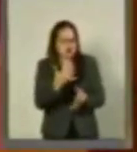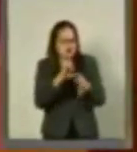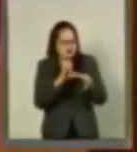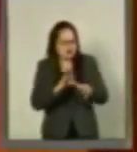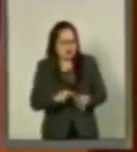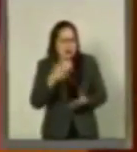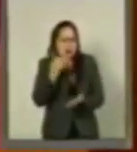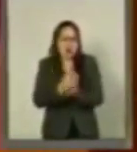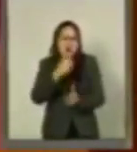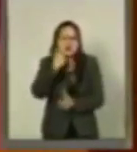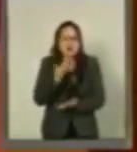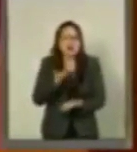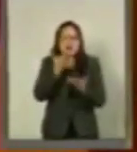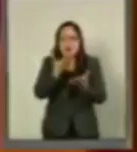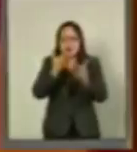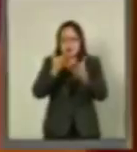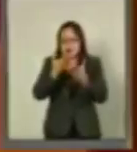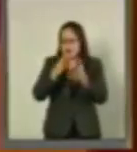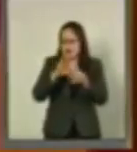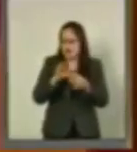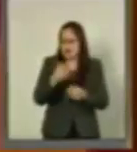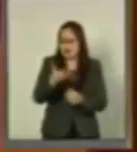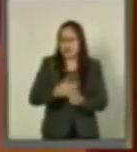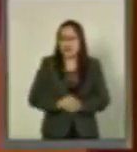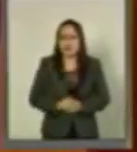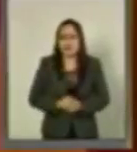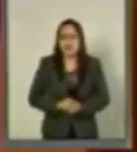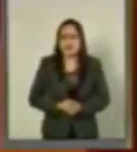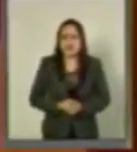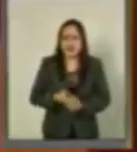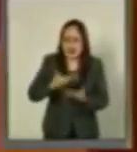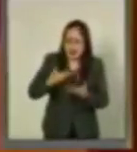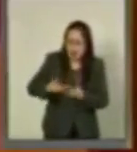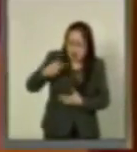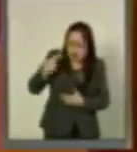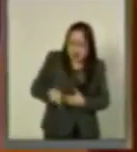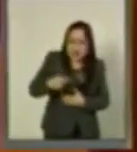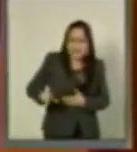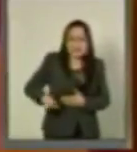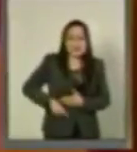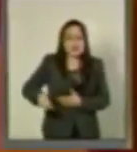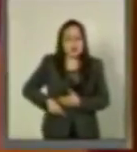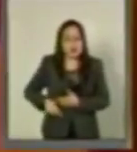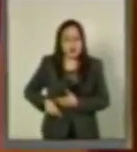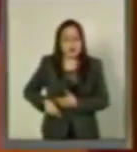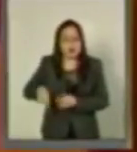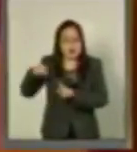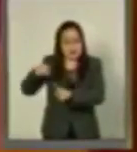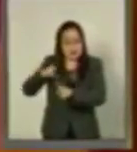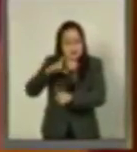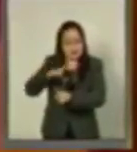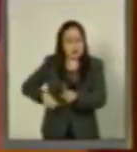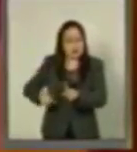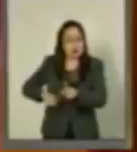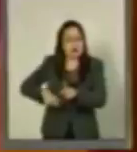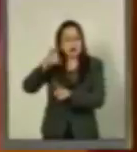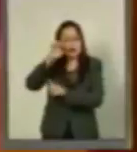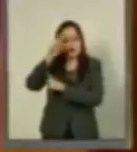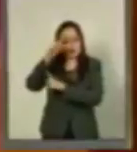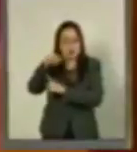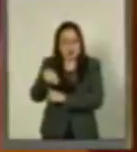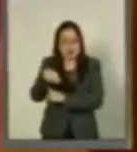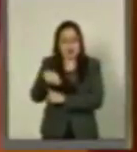único que le digo es que es este gobierno también, que poco